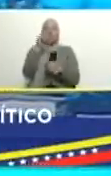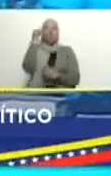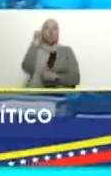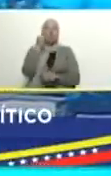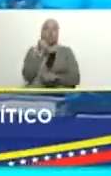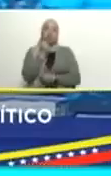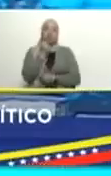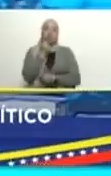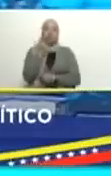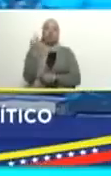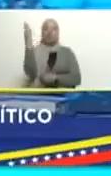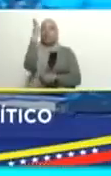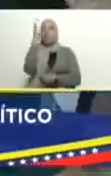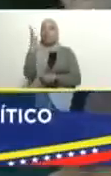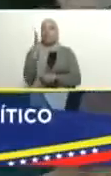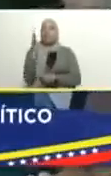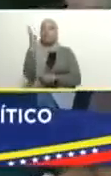Socopó, Barina,